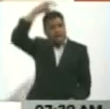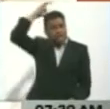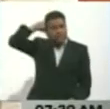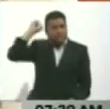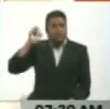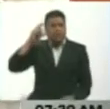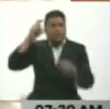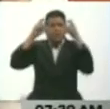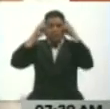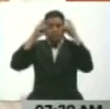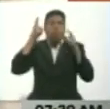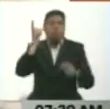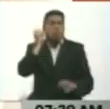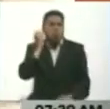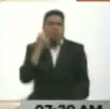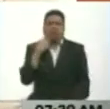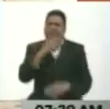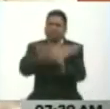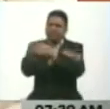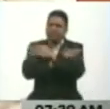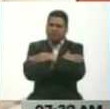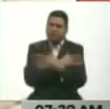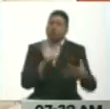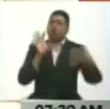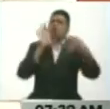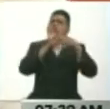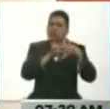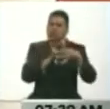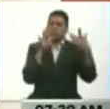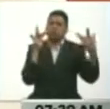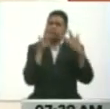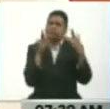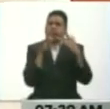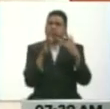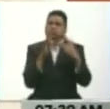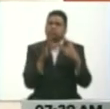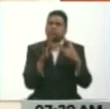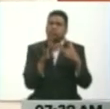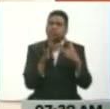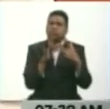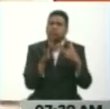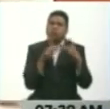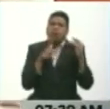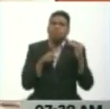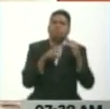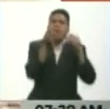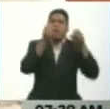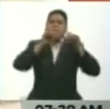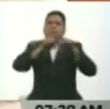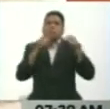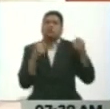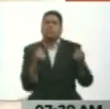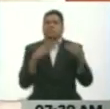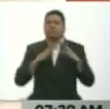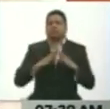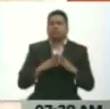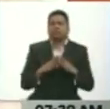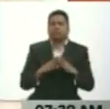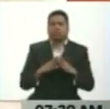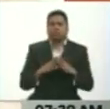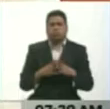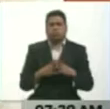esa estrategia, esa conexión, esa interconexión, romper en cierta medida el cerco mediático que tiene sobre el